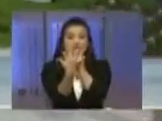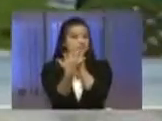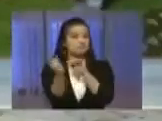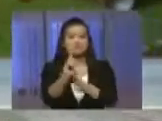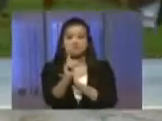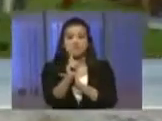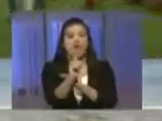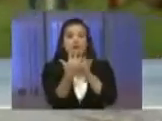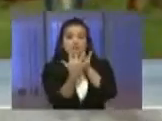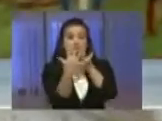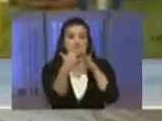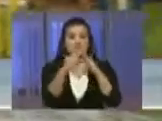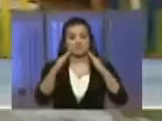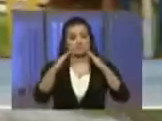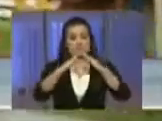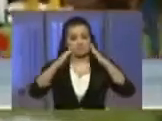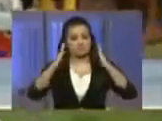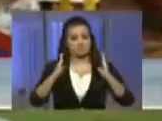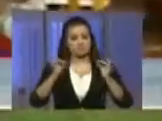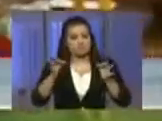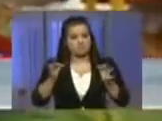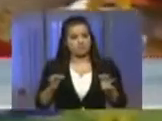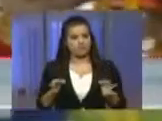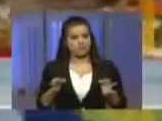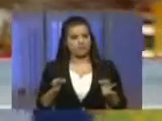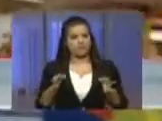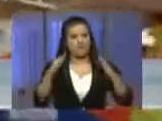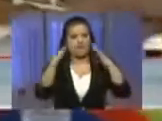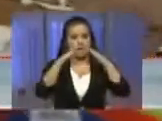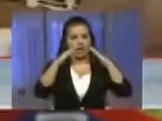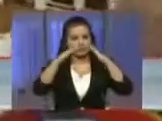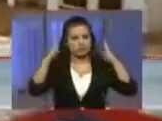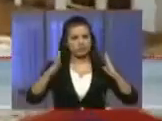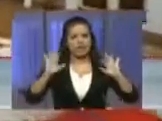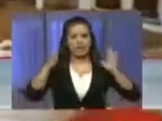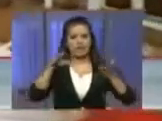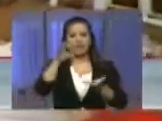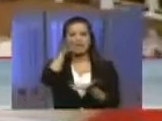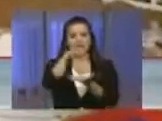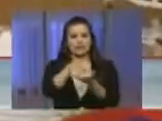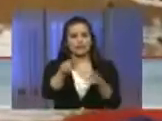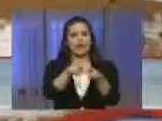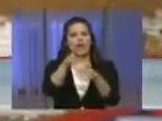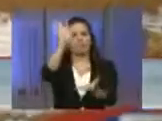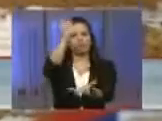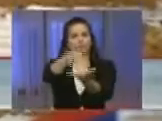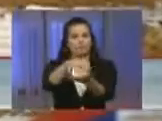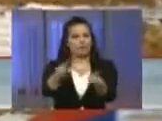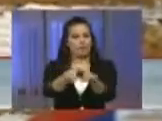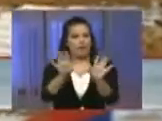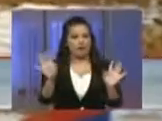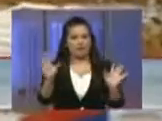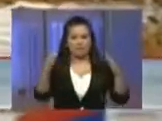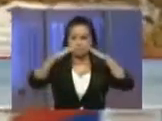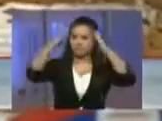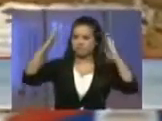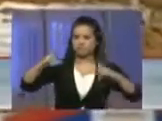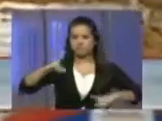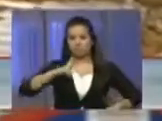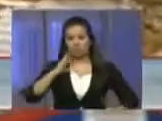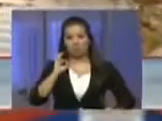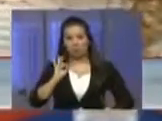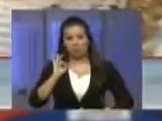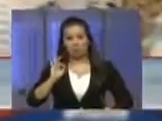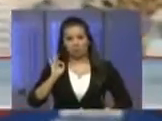digna parec Ahora sí nos parece una quintica no tiene nada que envidiar con las Quintas esas de